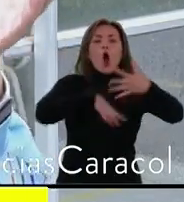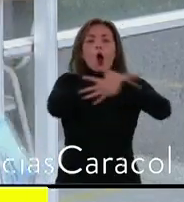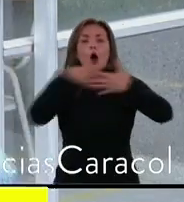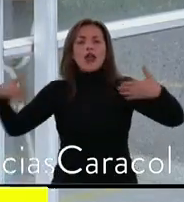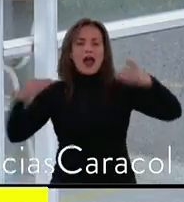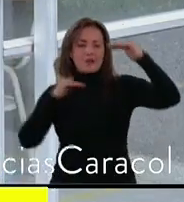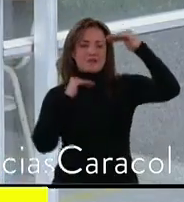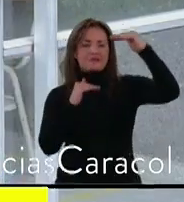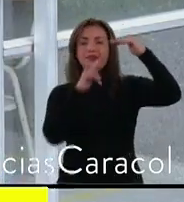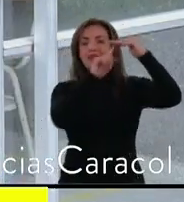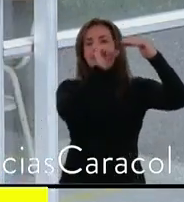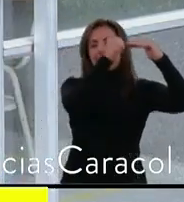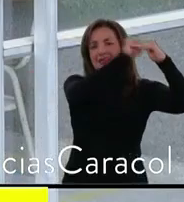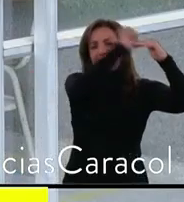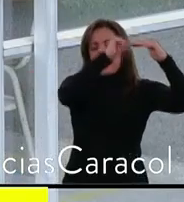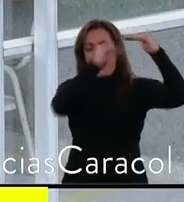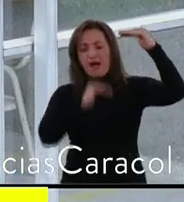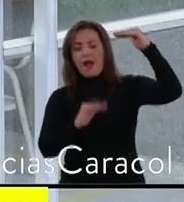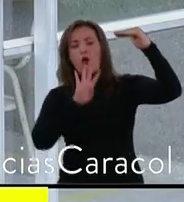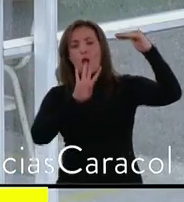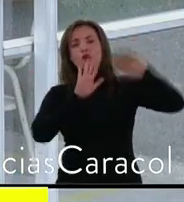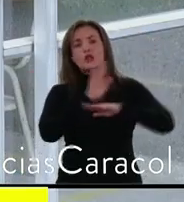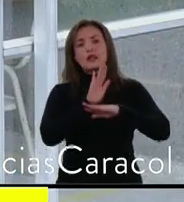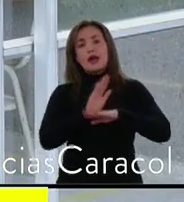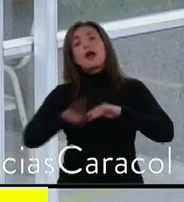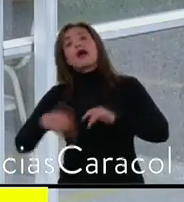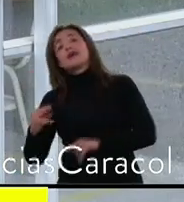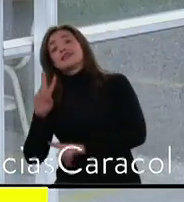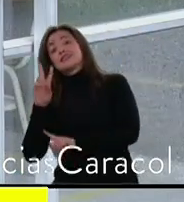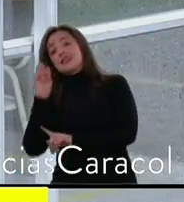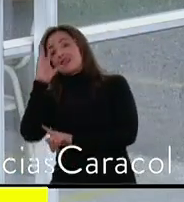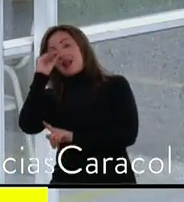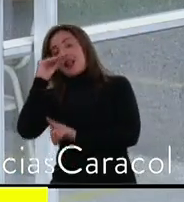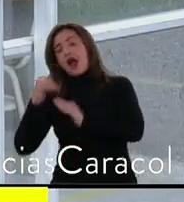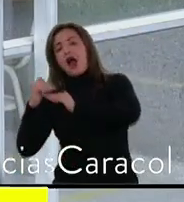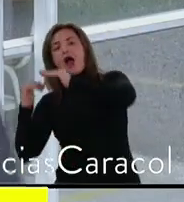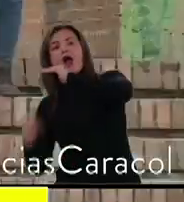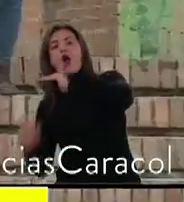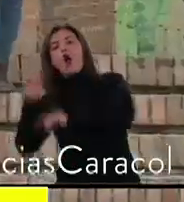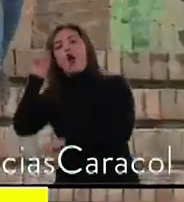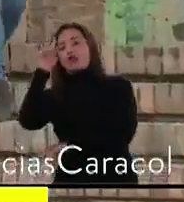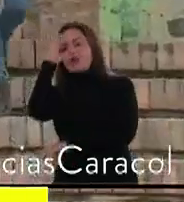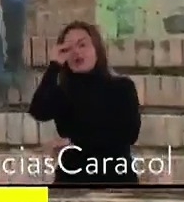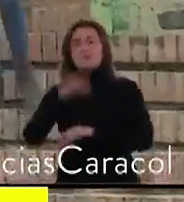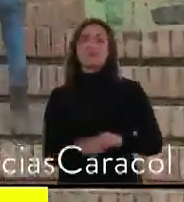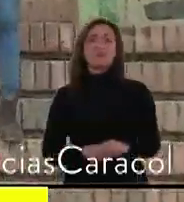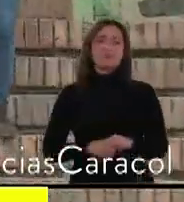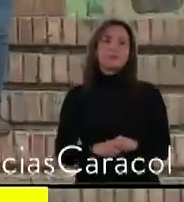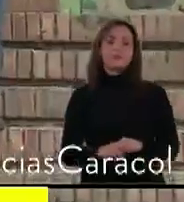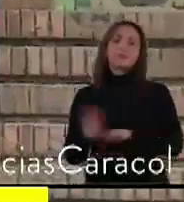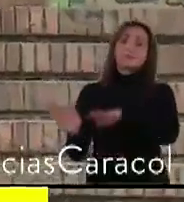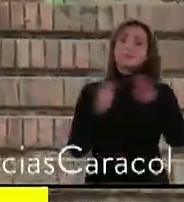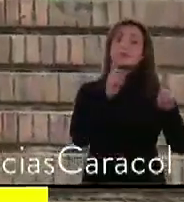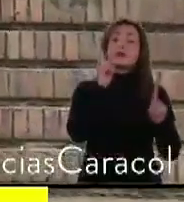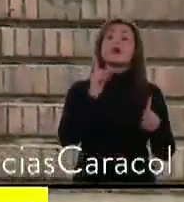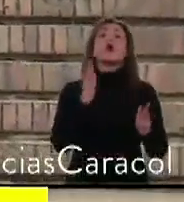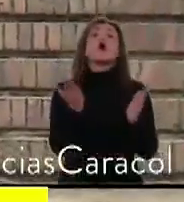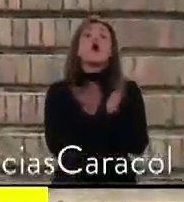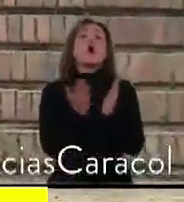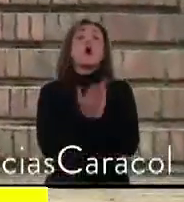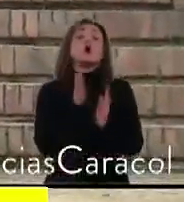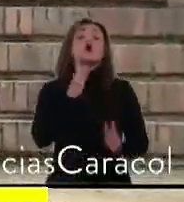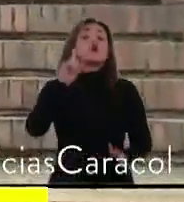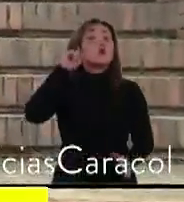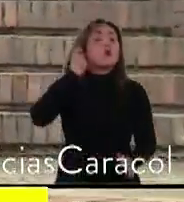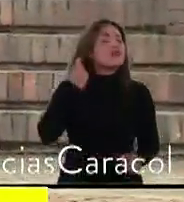las 10 de la mañana y las 4 de la tarde y después de las 7 de la noche hasta las 11 de la noche. Sin embargo, para la educación pública el panorama es